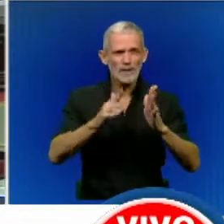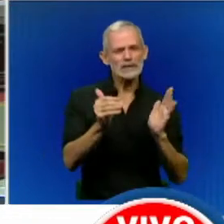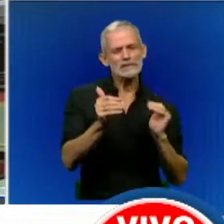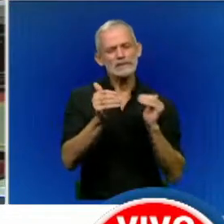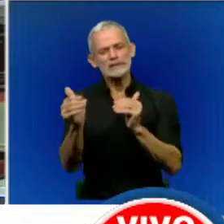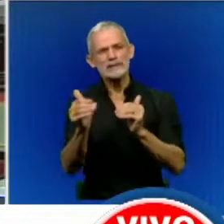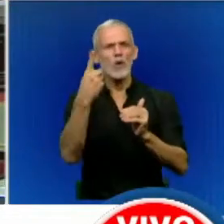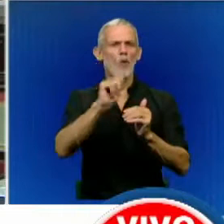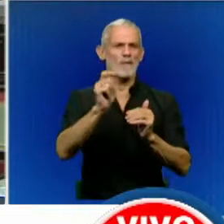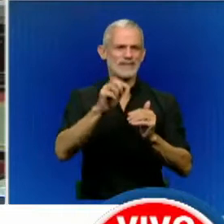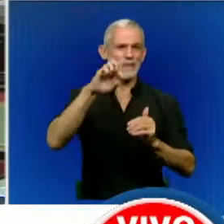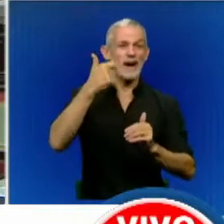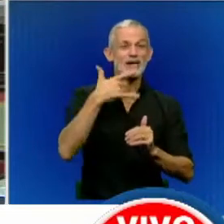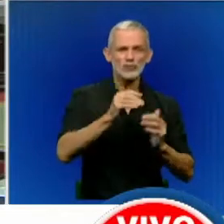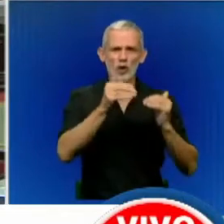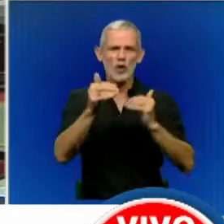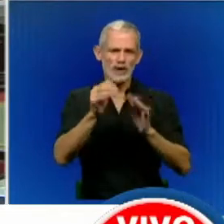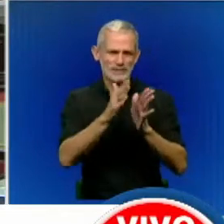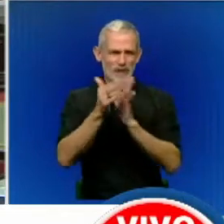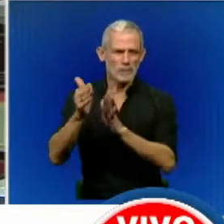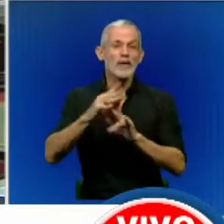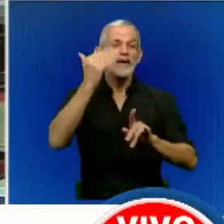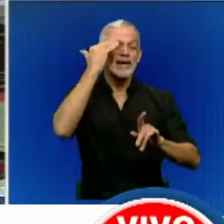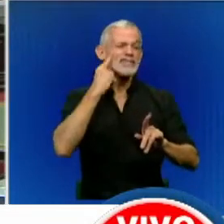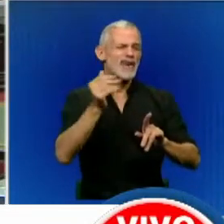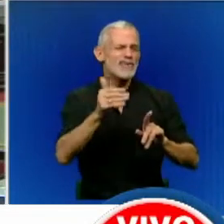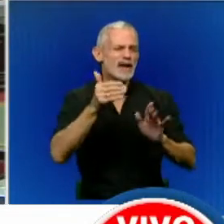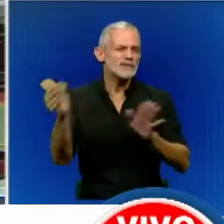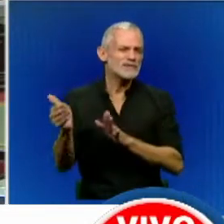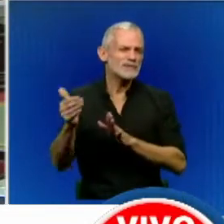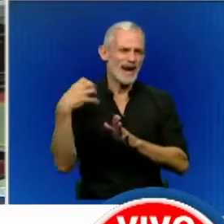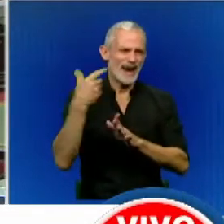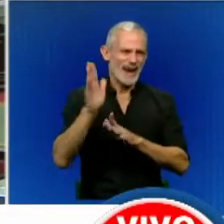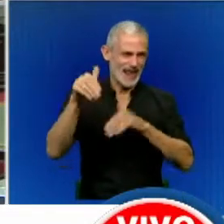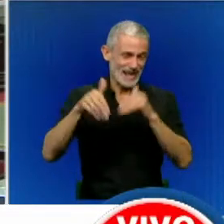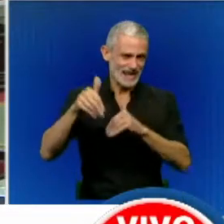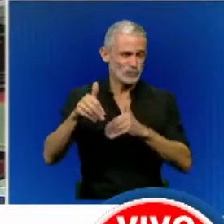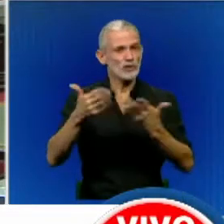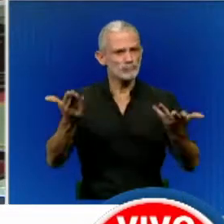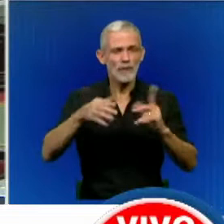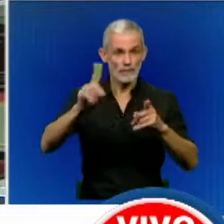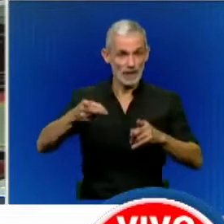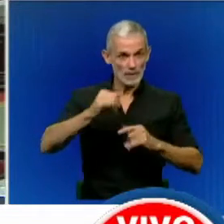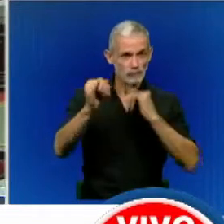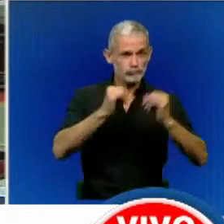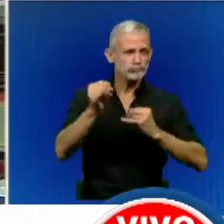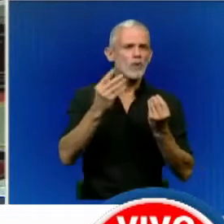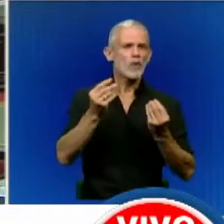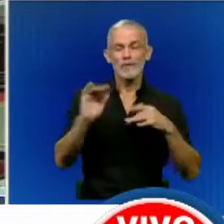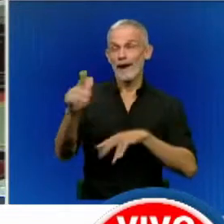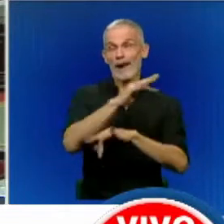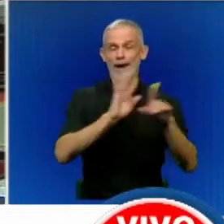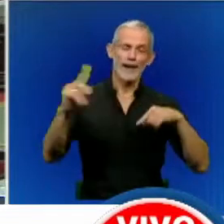un mes las PASO y 15 días las generales. Esto vino precedido, también hay que decirlo, de dimes y